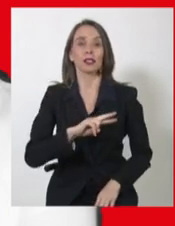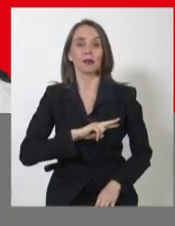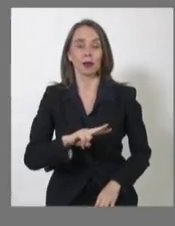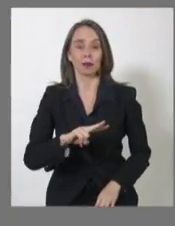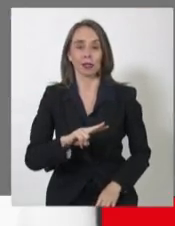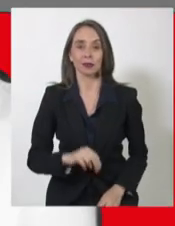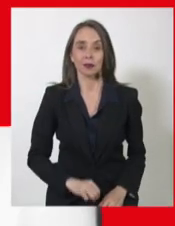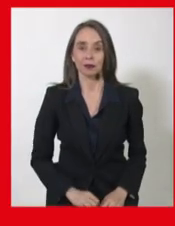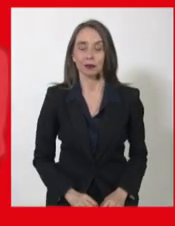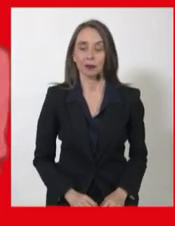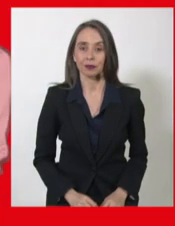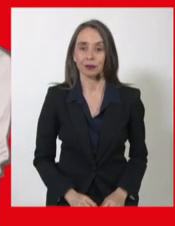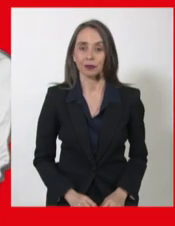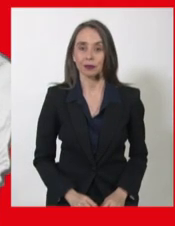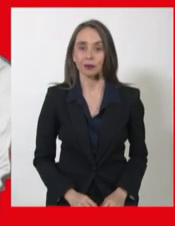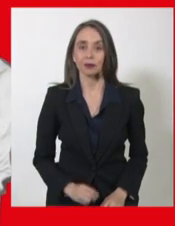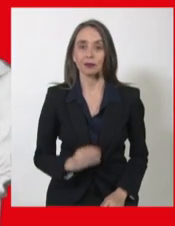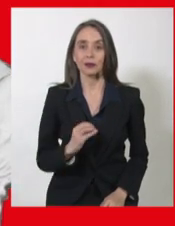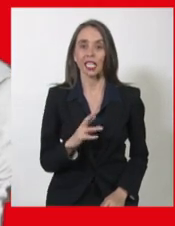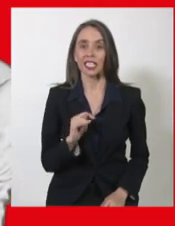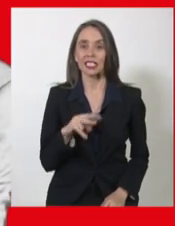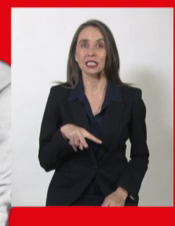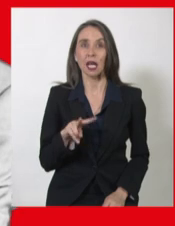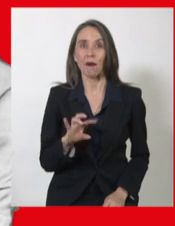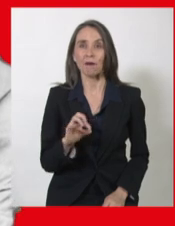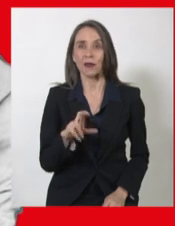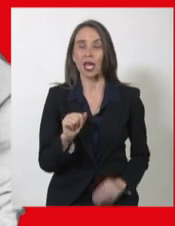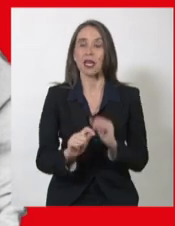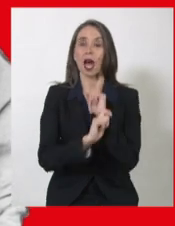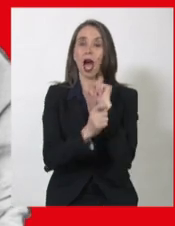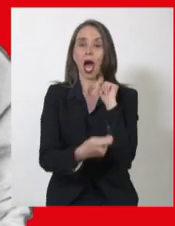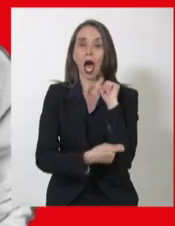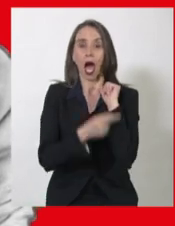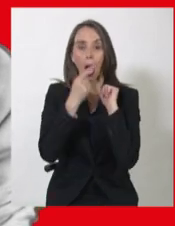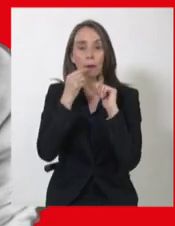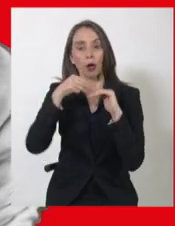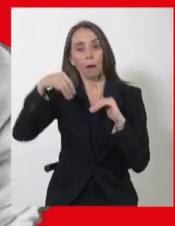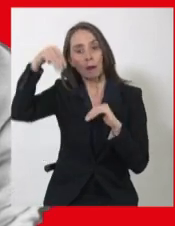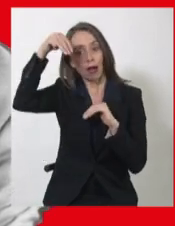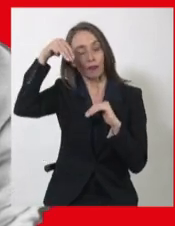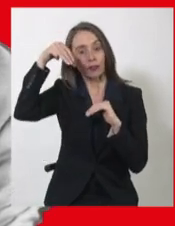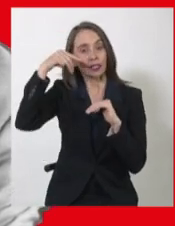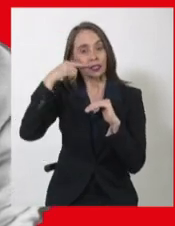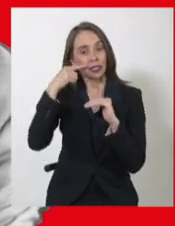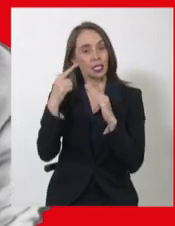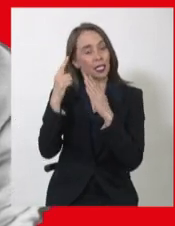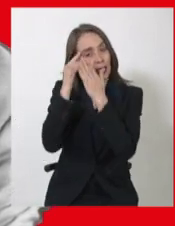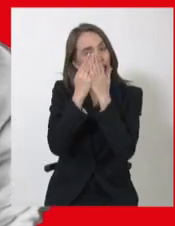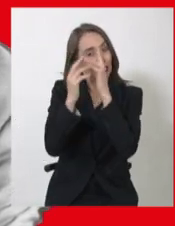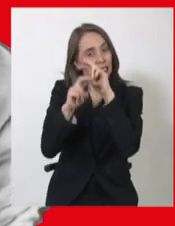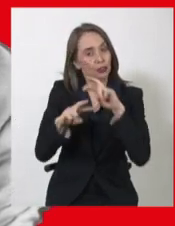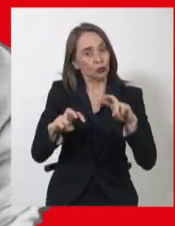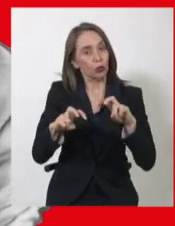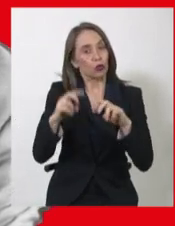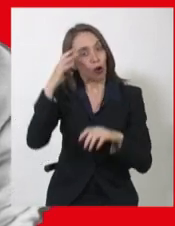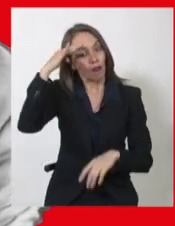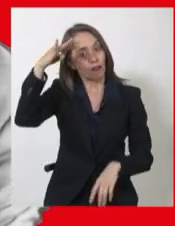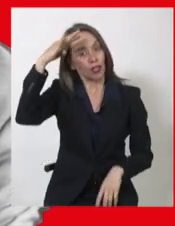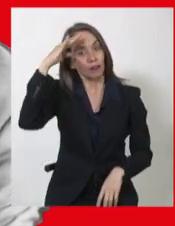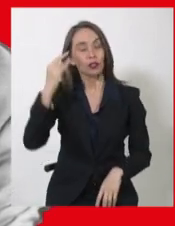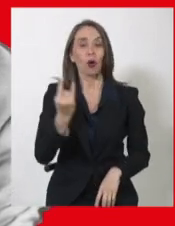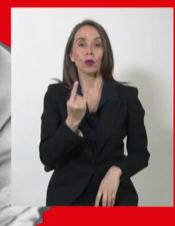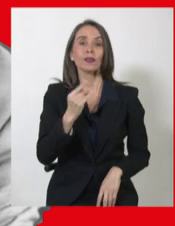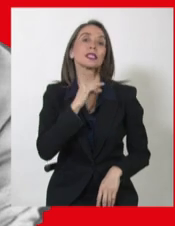Valparaíso. Cristian Viera, abogado, magíster en Estudios Filosóficos de la Universidad Alberto